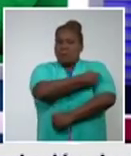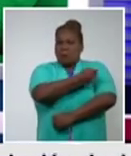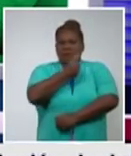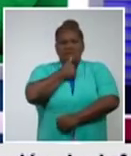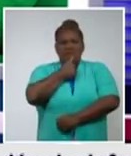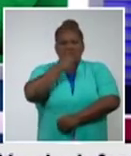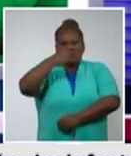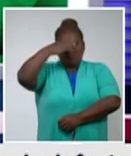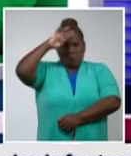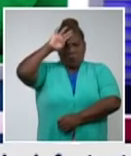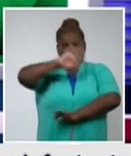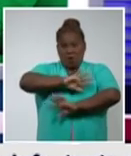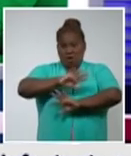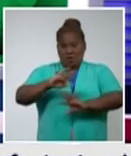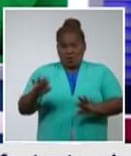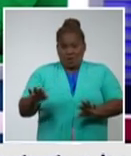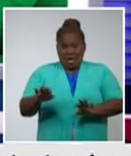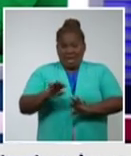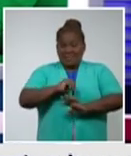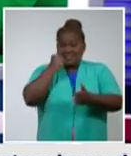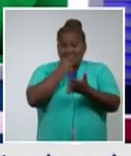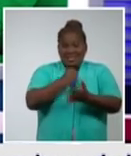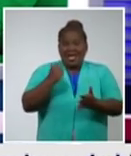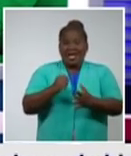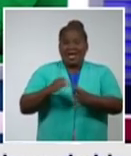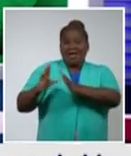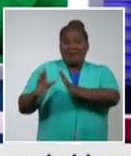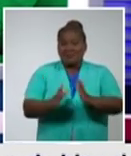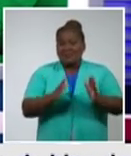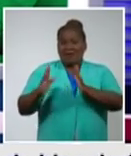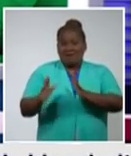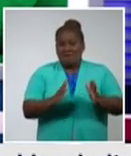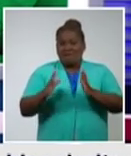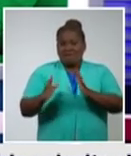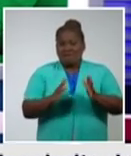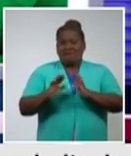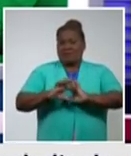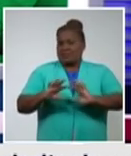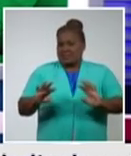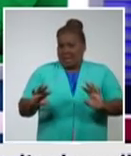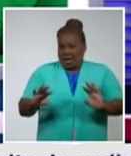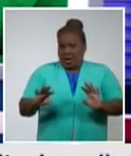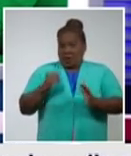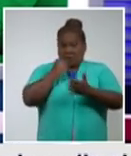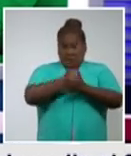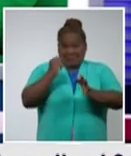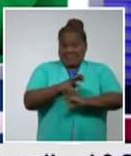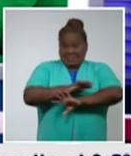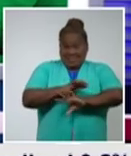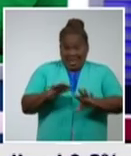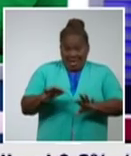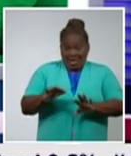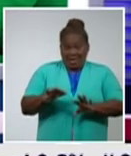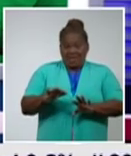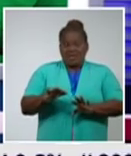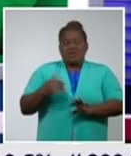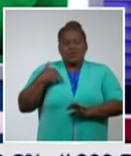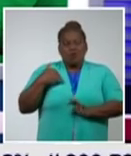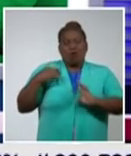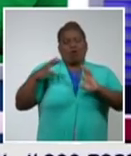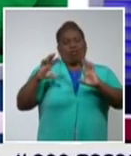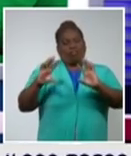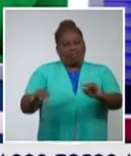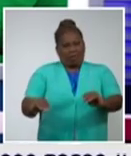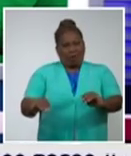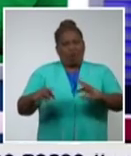se establezca con todas las medidas de rigor. Pero siempre lo vengo diciendo desde el año pasado,